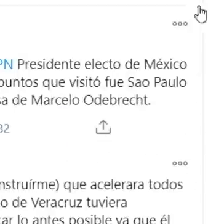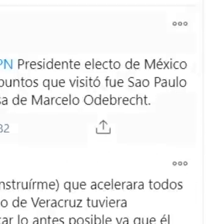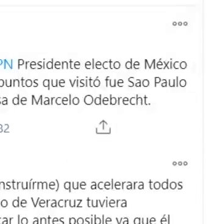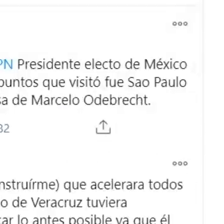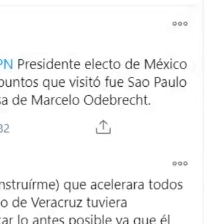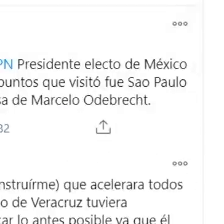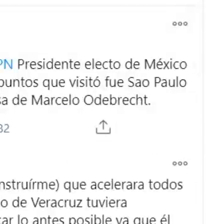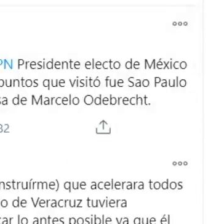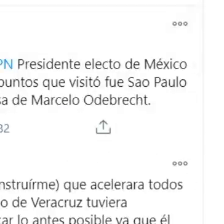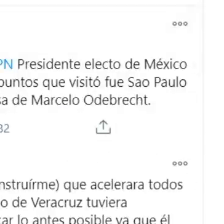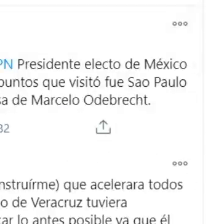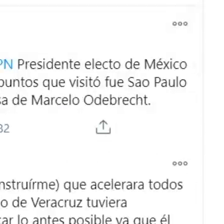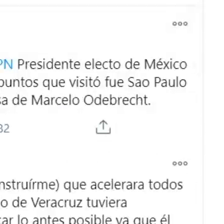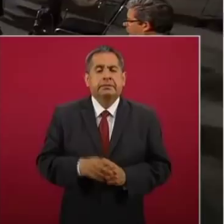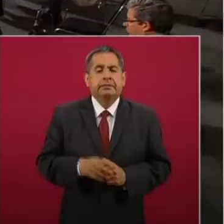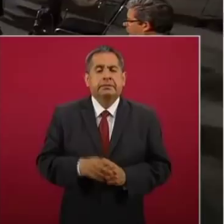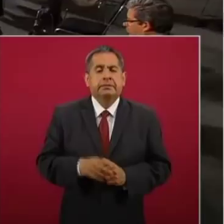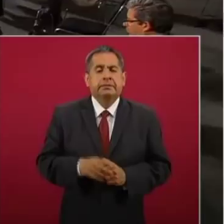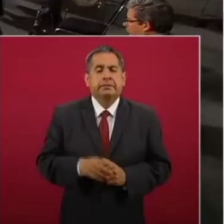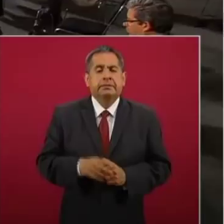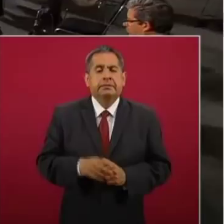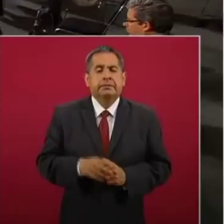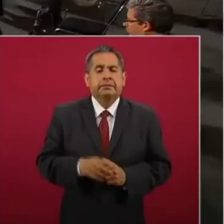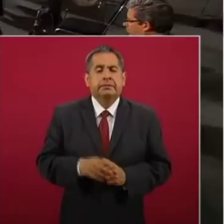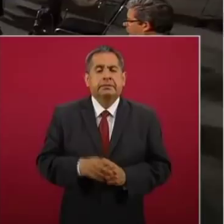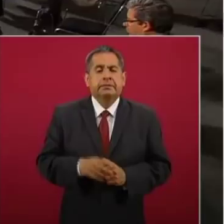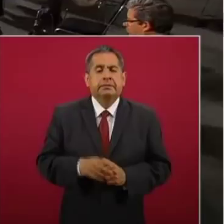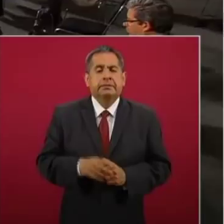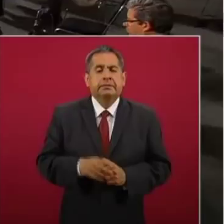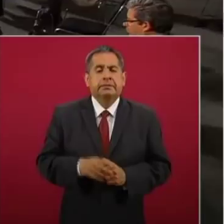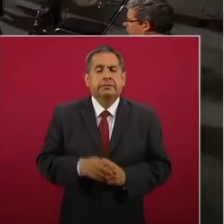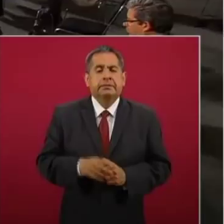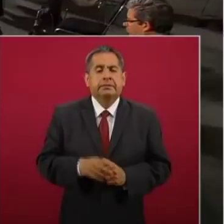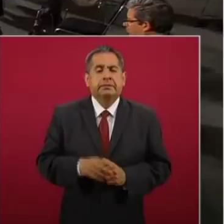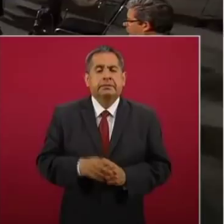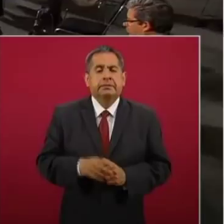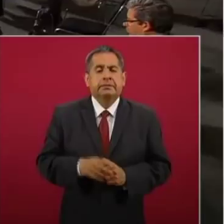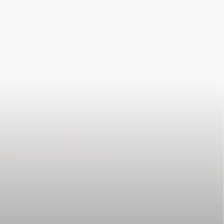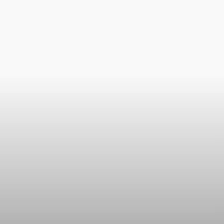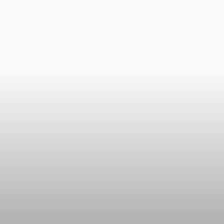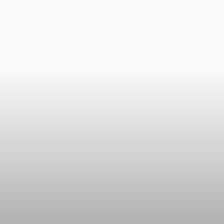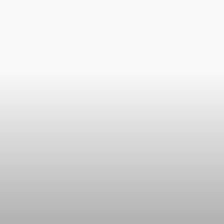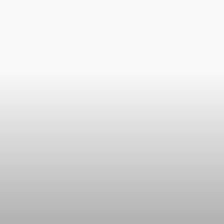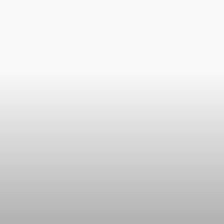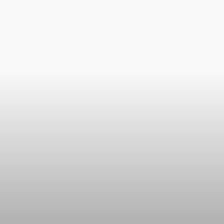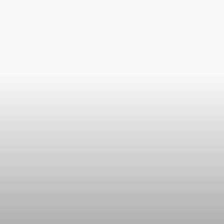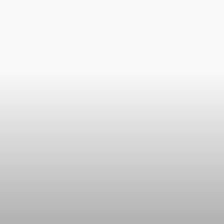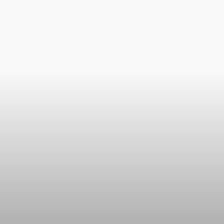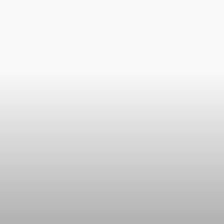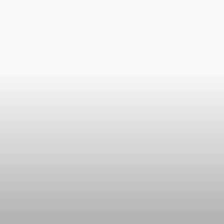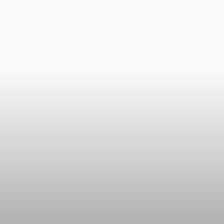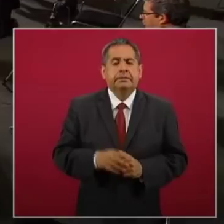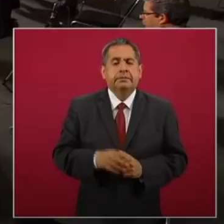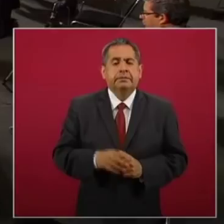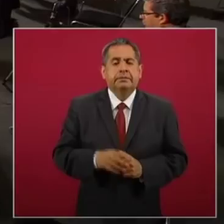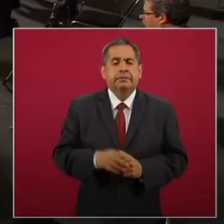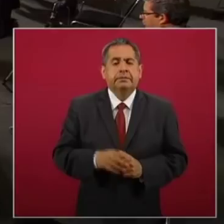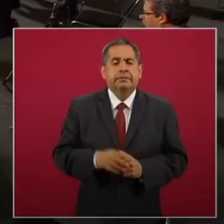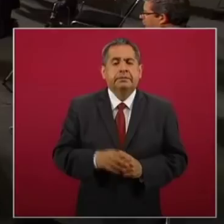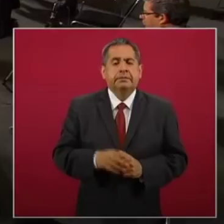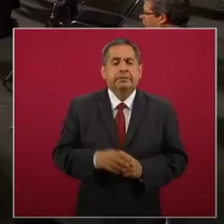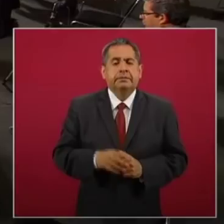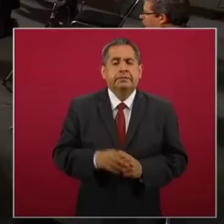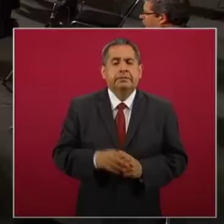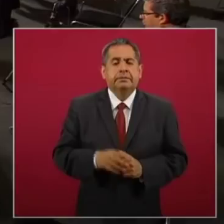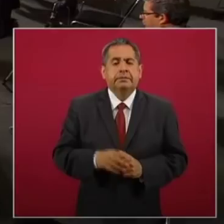también este hombre tiene sus redes sociales. ¿Qué dijo el presidente de la República cuando le cuestionaron sobre su hermano Pío López Obrador y que